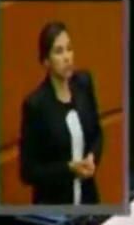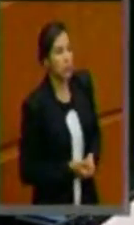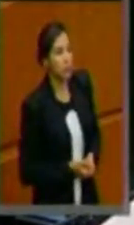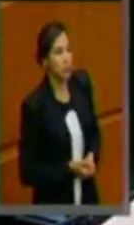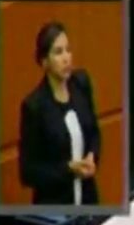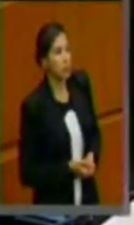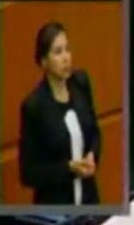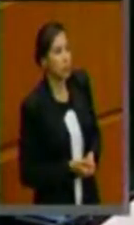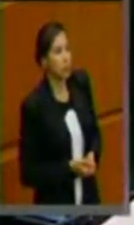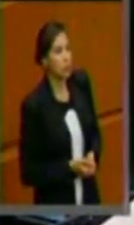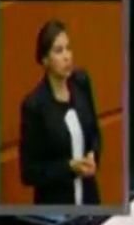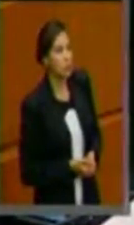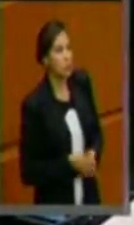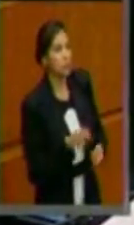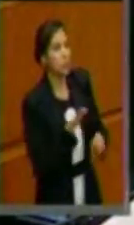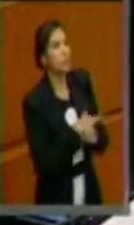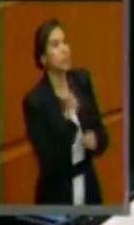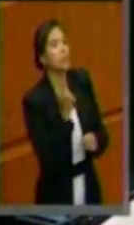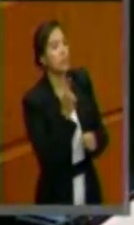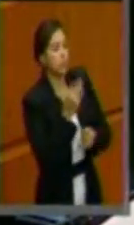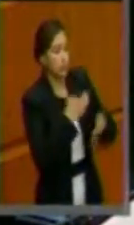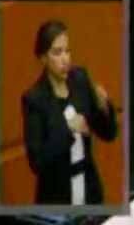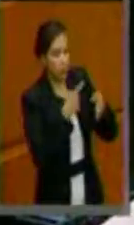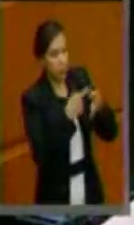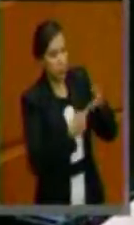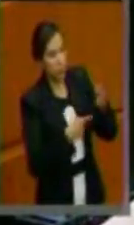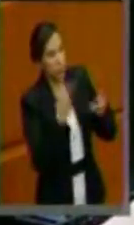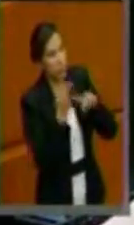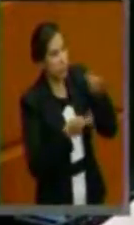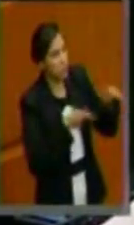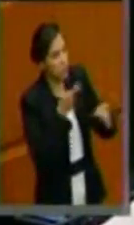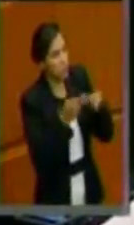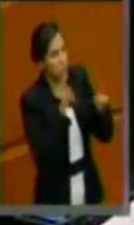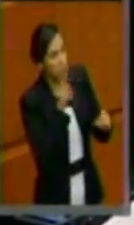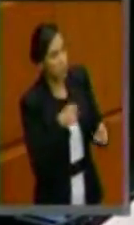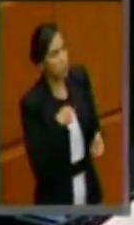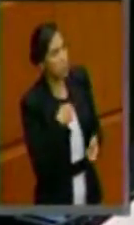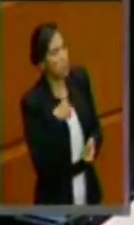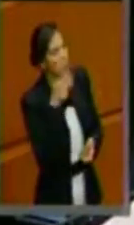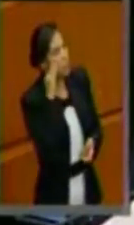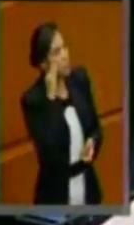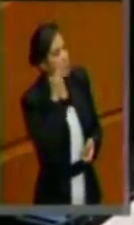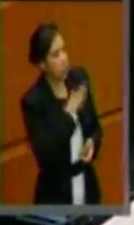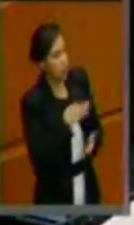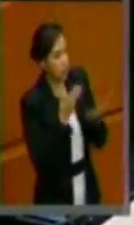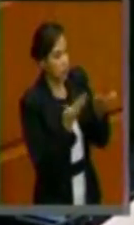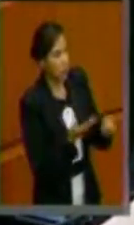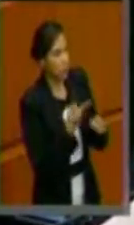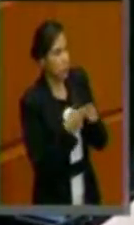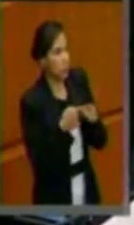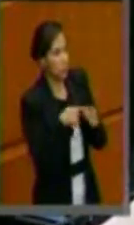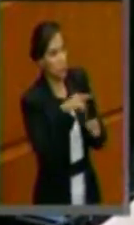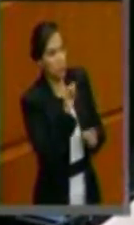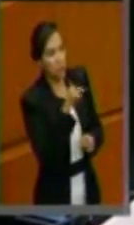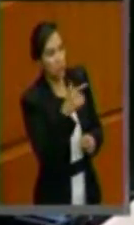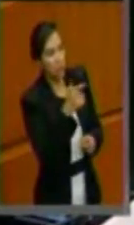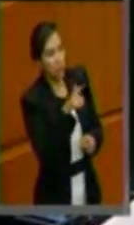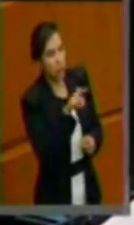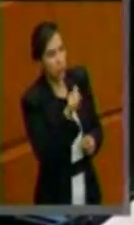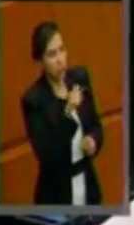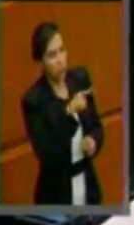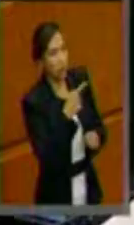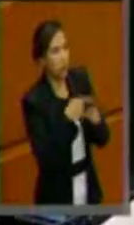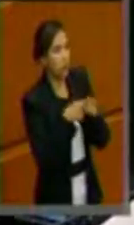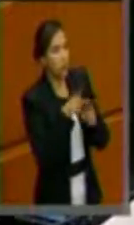¿Por qué llega a prisión preventiva? Entonces son muchas preguntas. Yo, de veras, yo felicito mucho a Angélica. Angélica es muy aplicada,